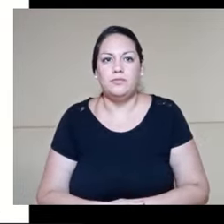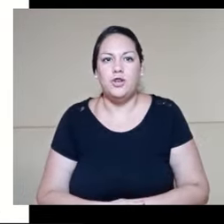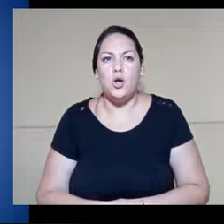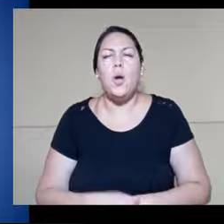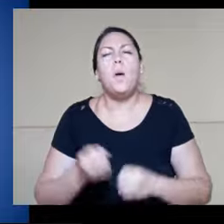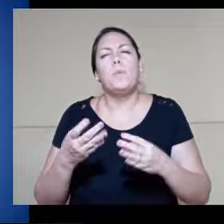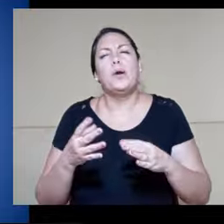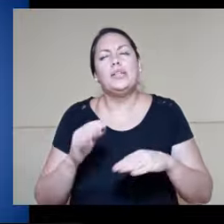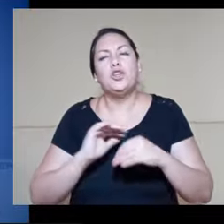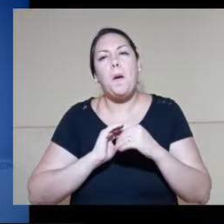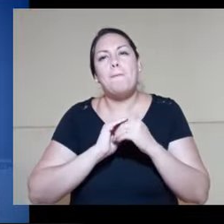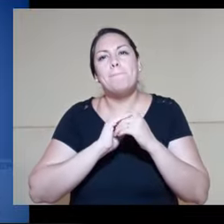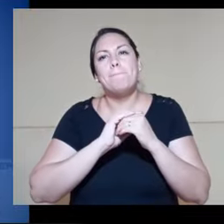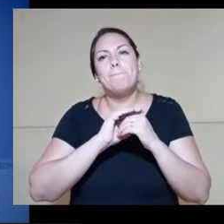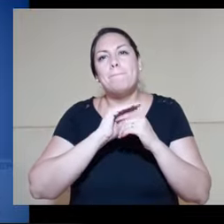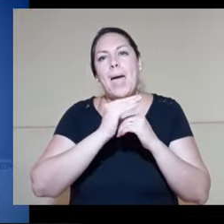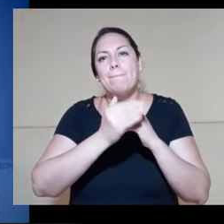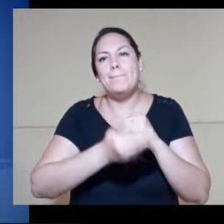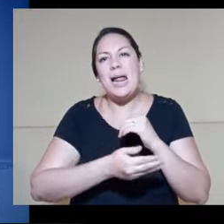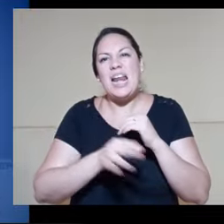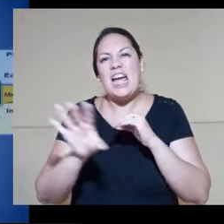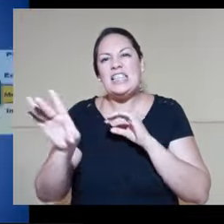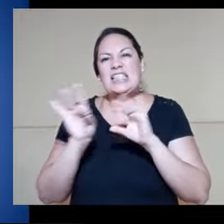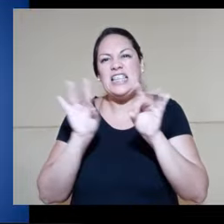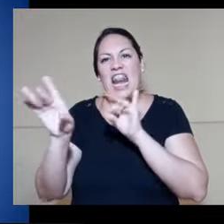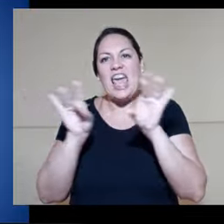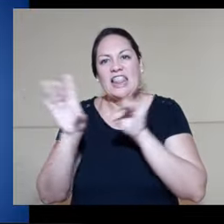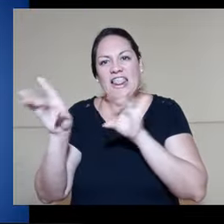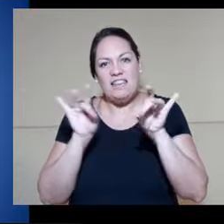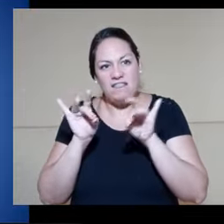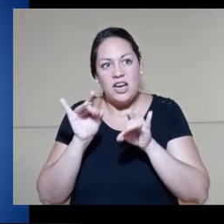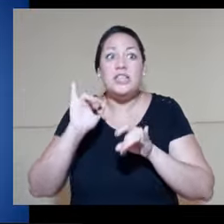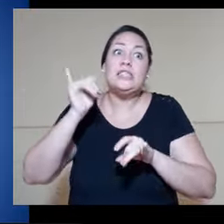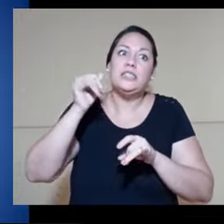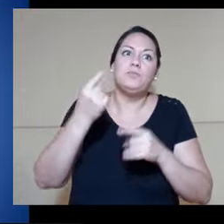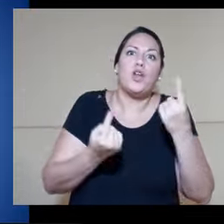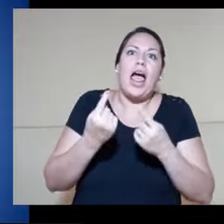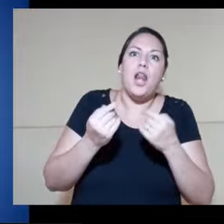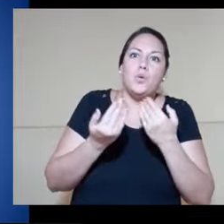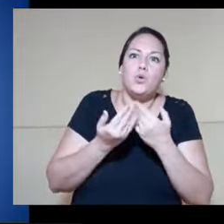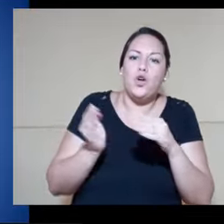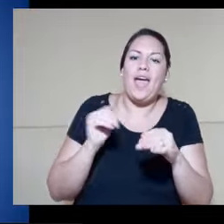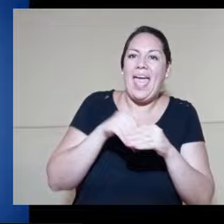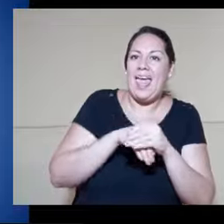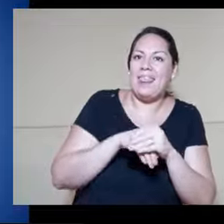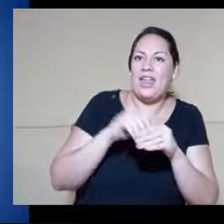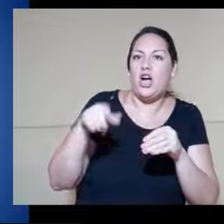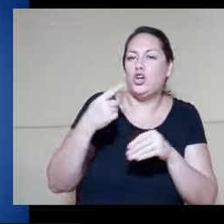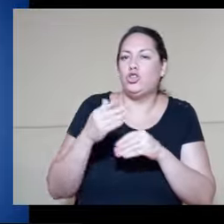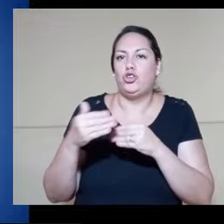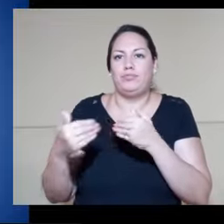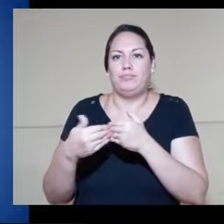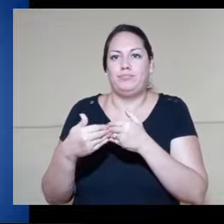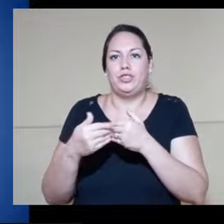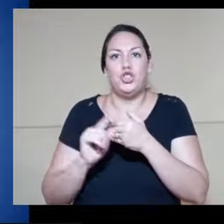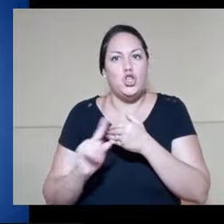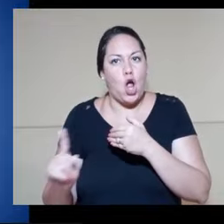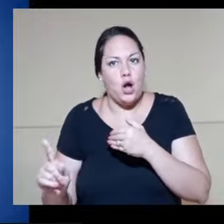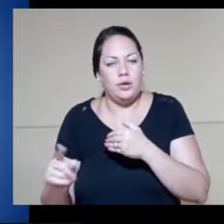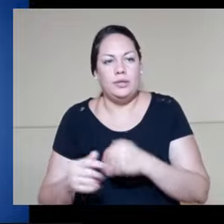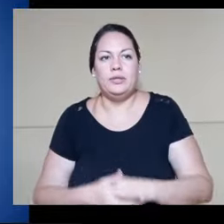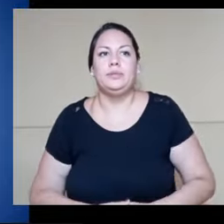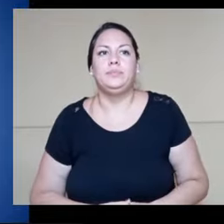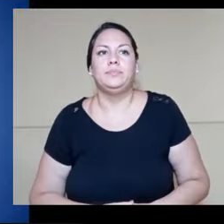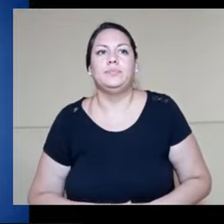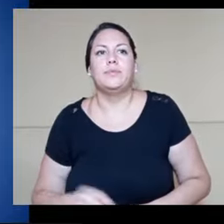Profe, Sí. ¿por eso se dice que es selectiva la membrana? Claro, por eso se dice que es selectiva, porque deja entrar a unos y a otros